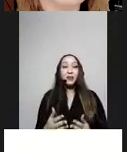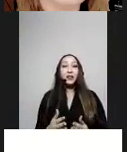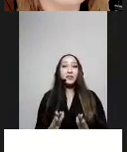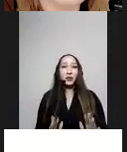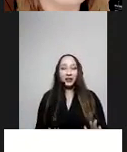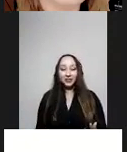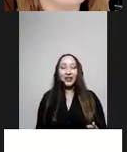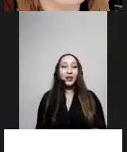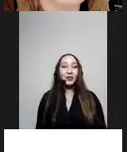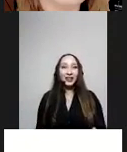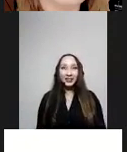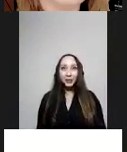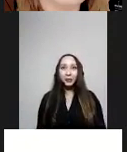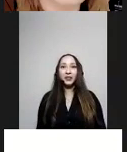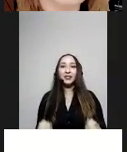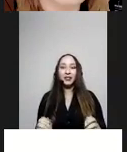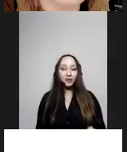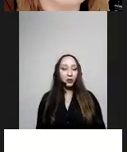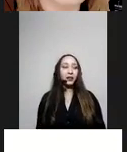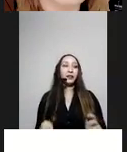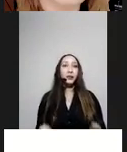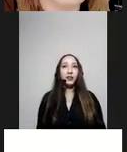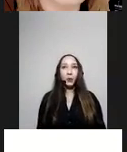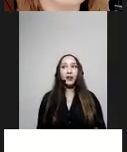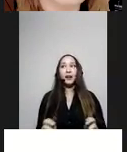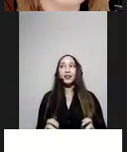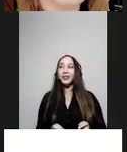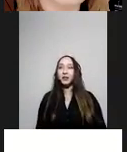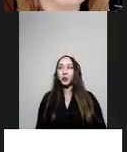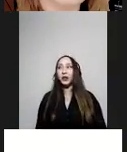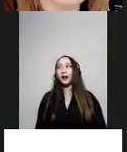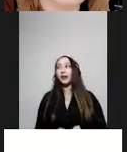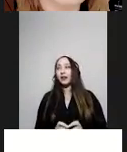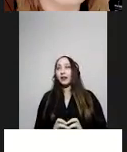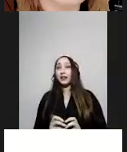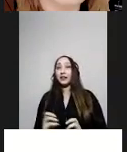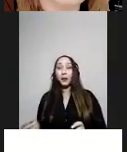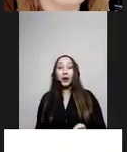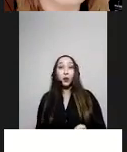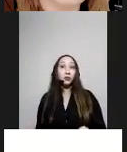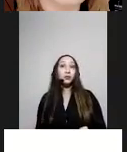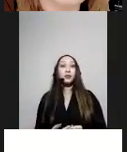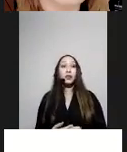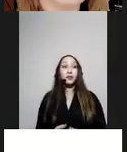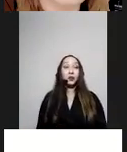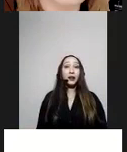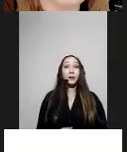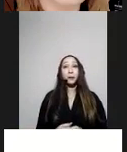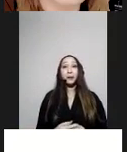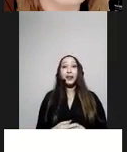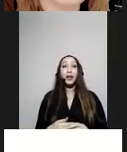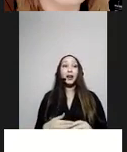debemos disfrutar las cosas que hacemos, disfrutar de nuestra comida, disfrutar del trabajo,